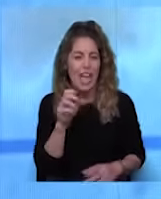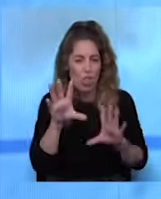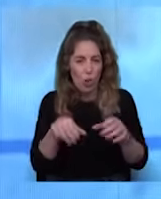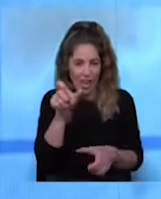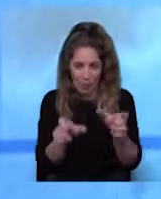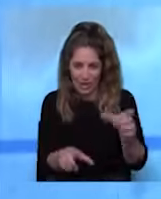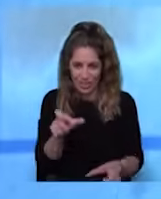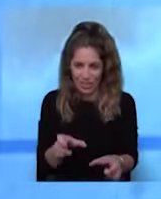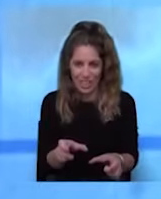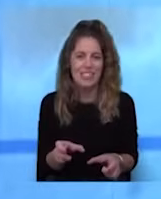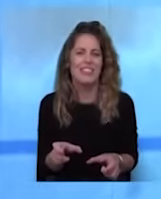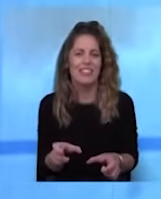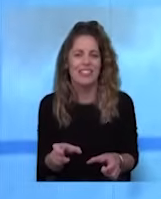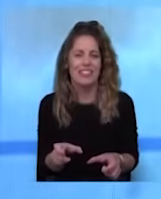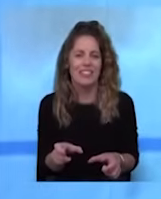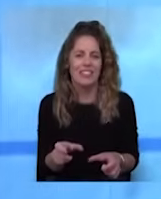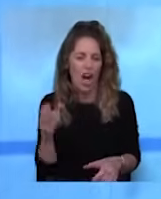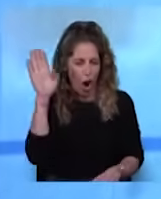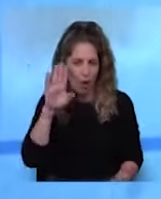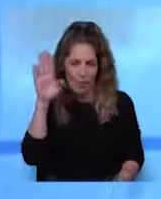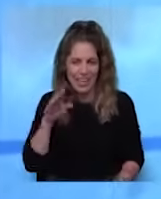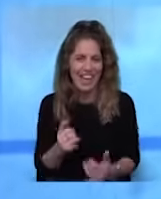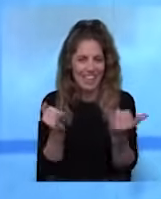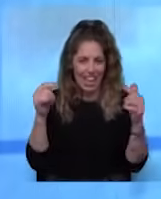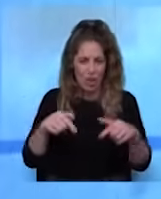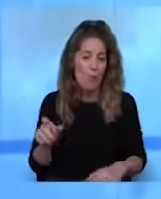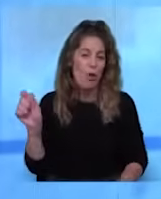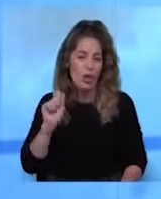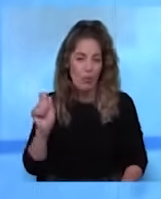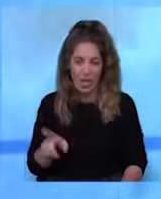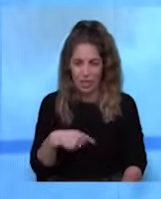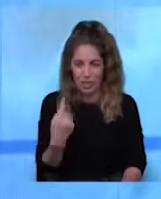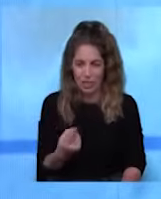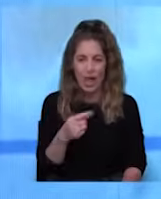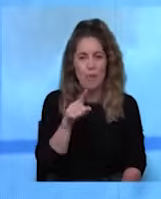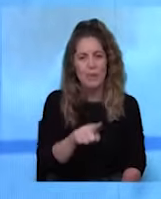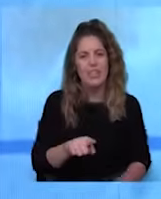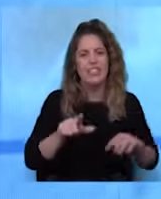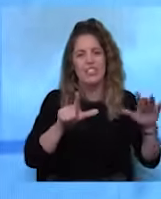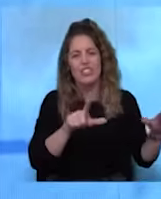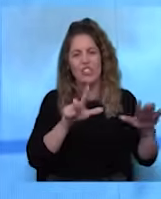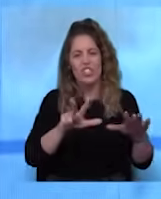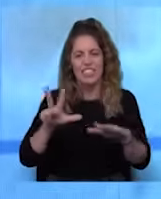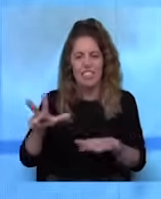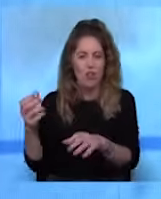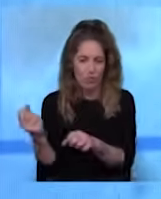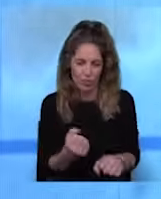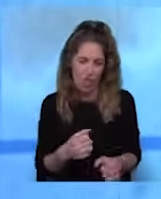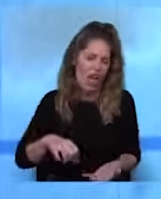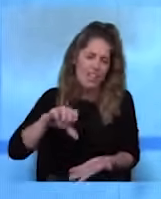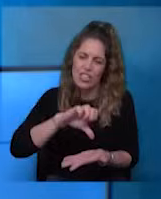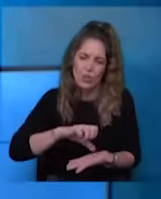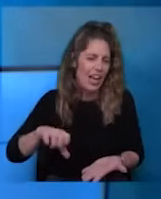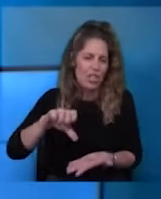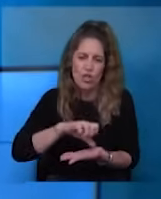habitantes eh el homenaje del día de hoy por el cumpleaños de mañana 1783 fue fundado qué ciudad qué ciudad